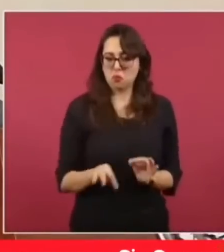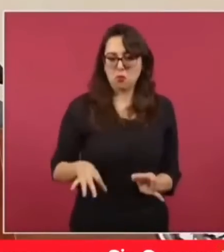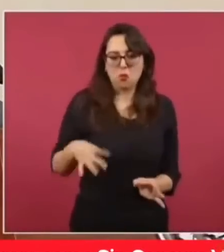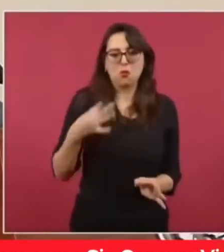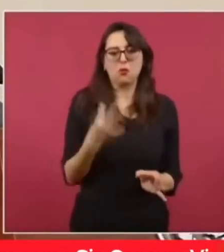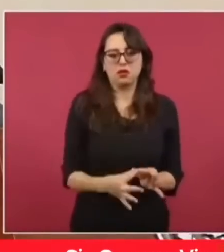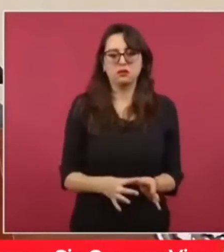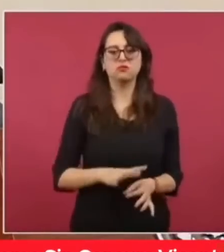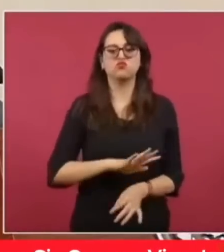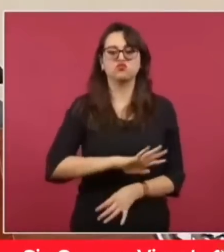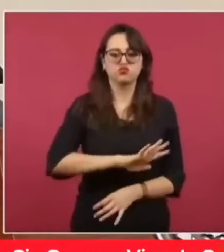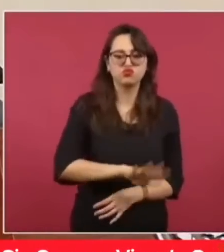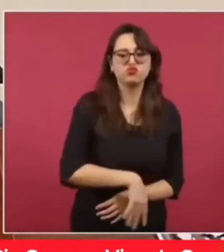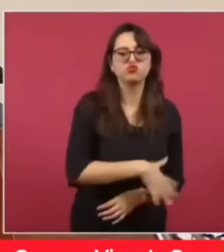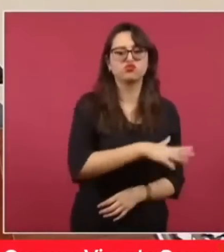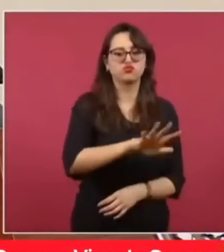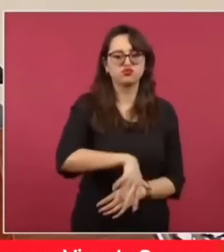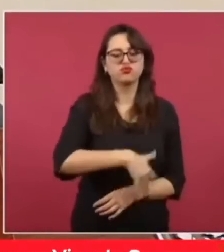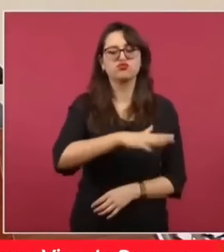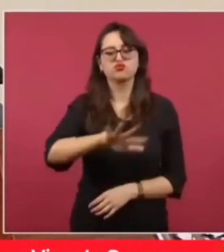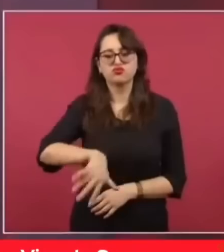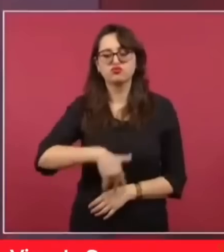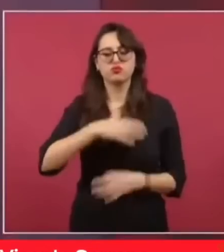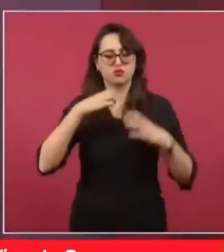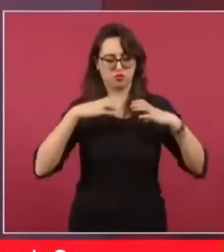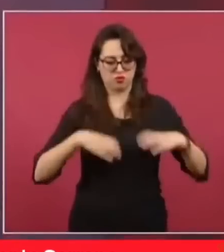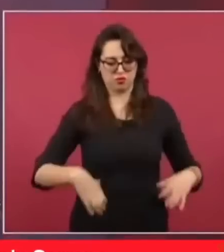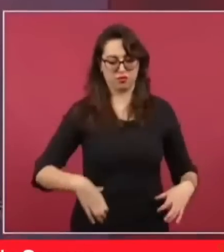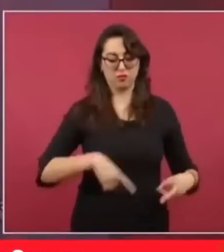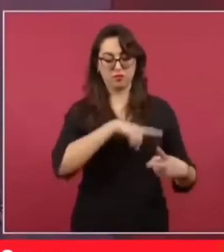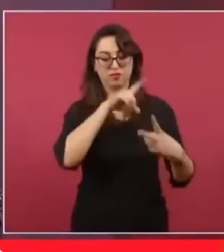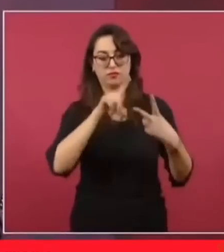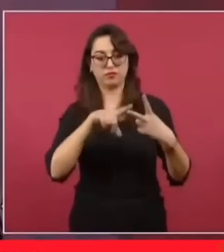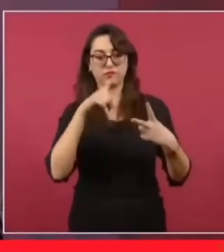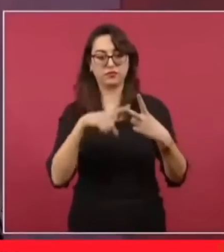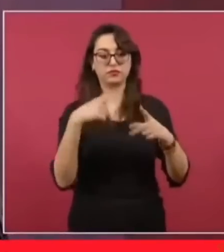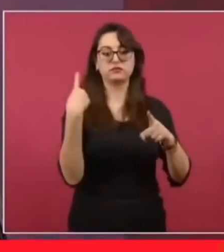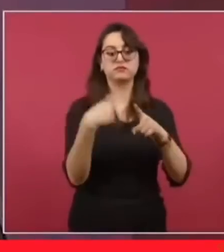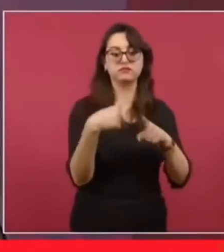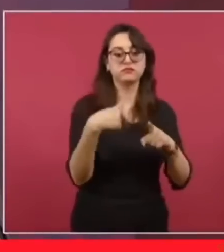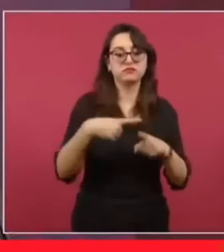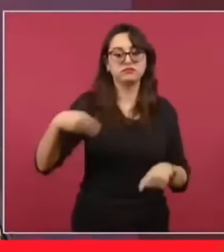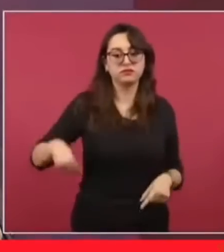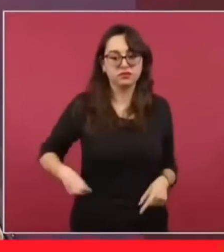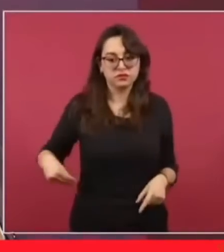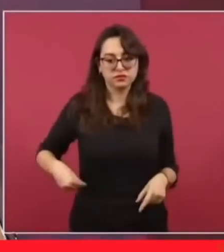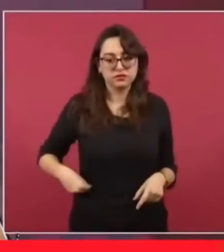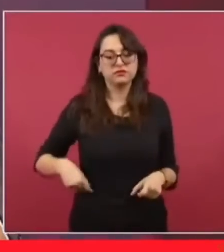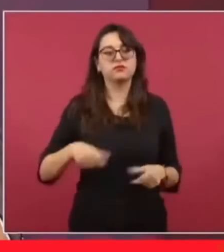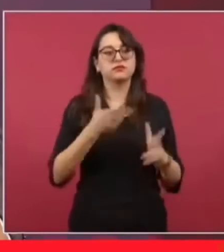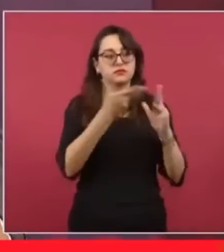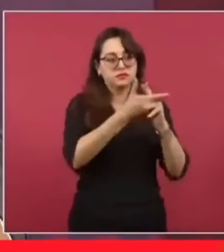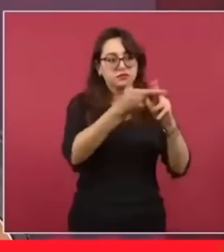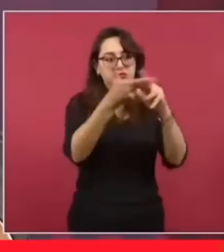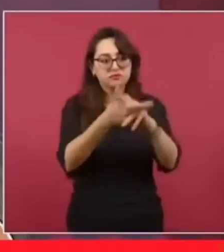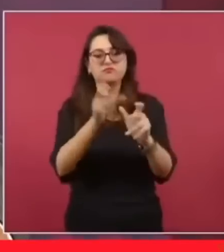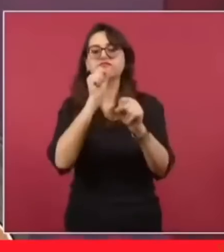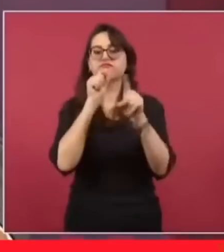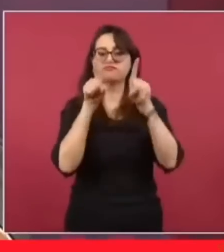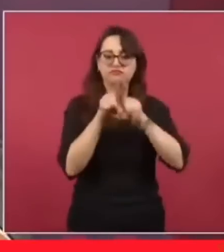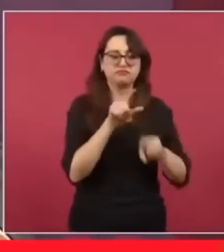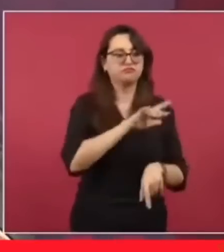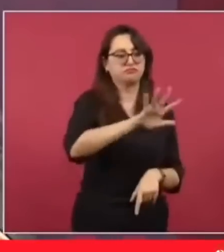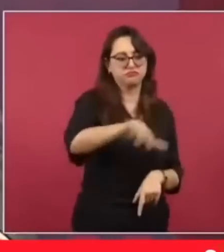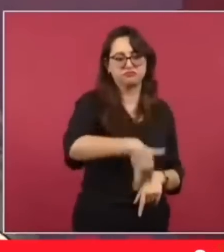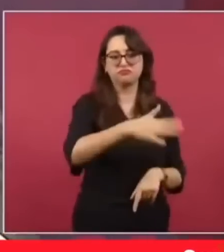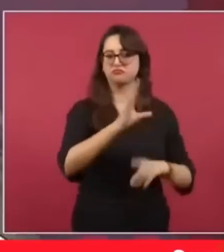a los responsables. No se salió el ejército, se siguió